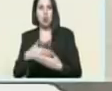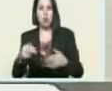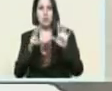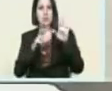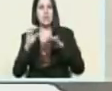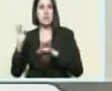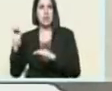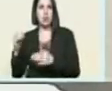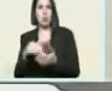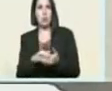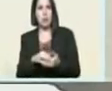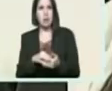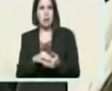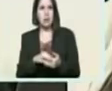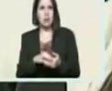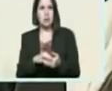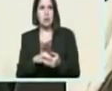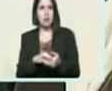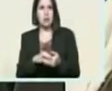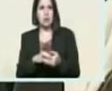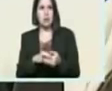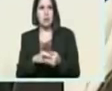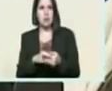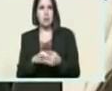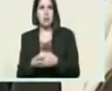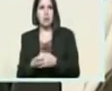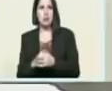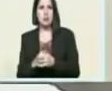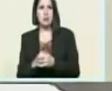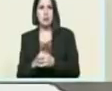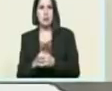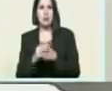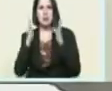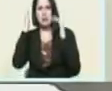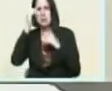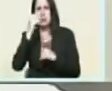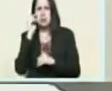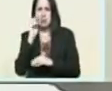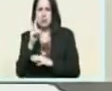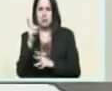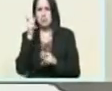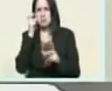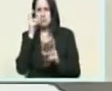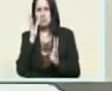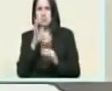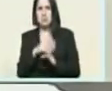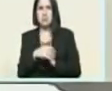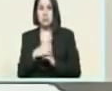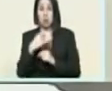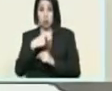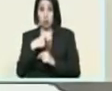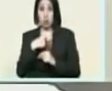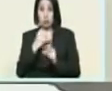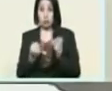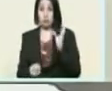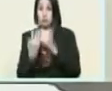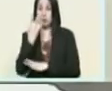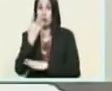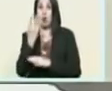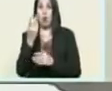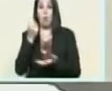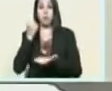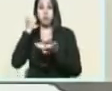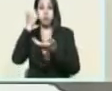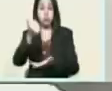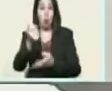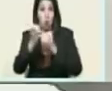2.700.000. Y tenemos ya 300.000 para transferir a la educación. Correcto, atención. Yo creé un bono